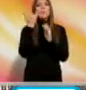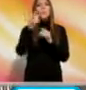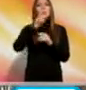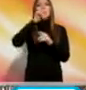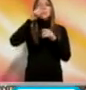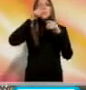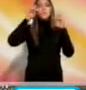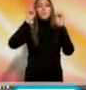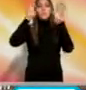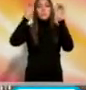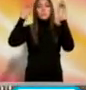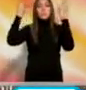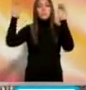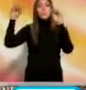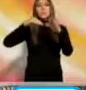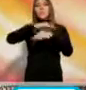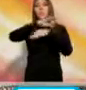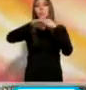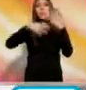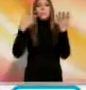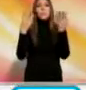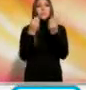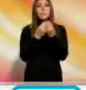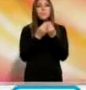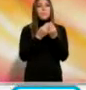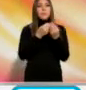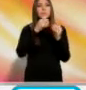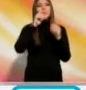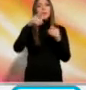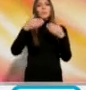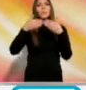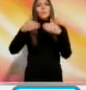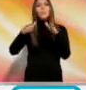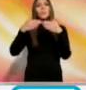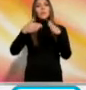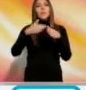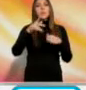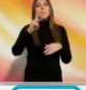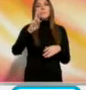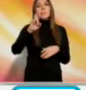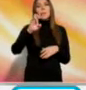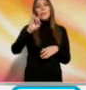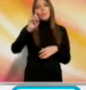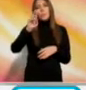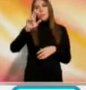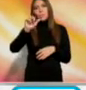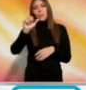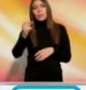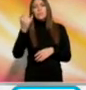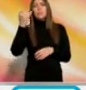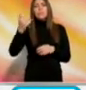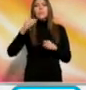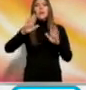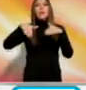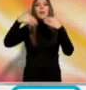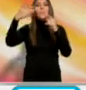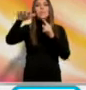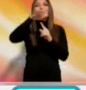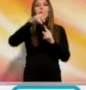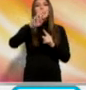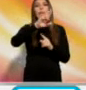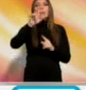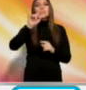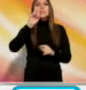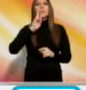multicolores se encienden, todas juntas sobre las puertas de las freiduras, y desde una terraza una voz